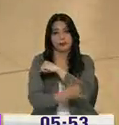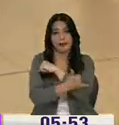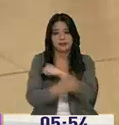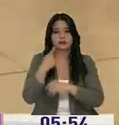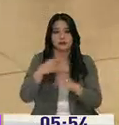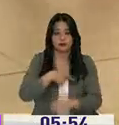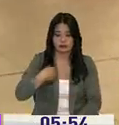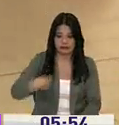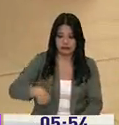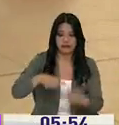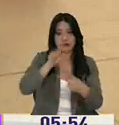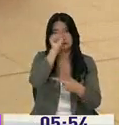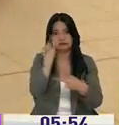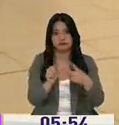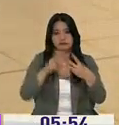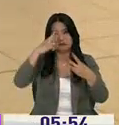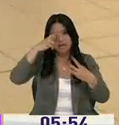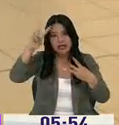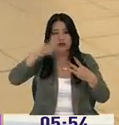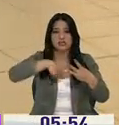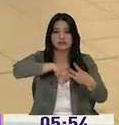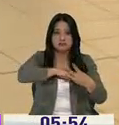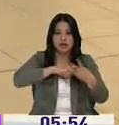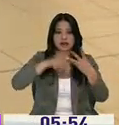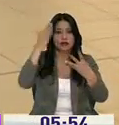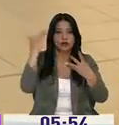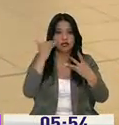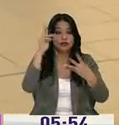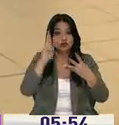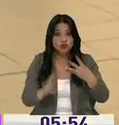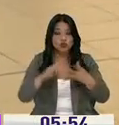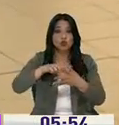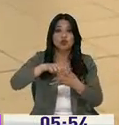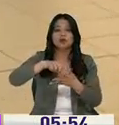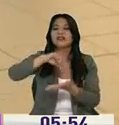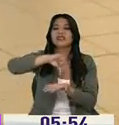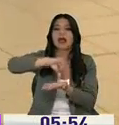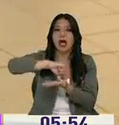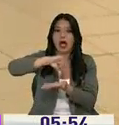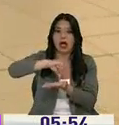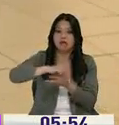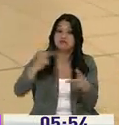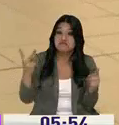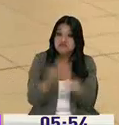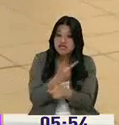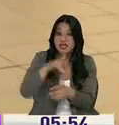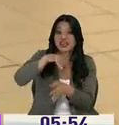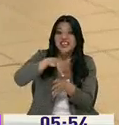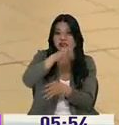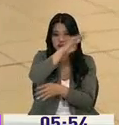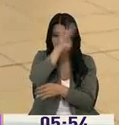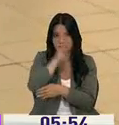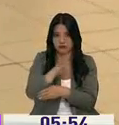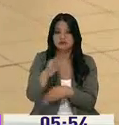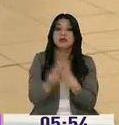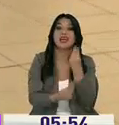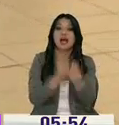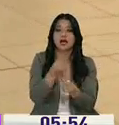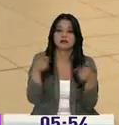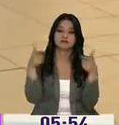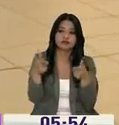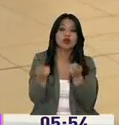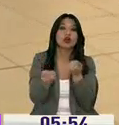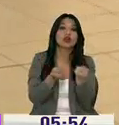China, Italia, México, España, Corea del Sur e Irán, considerados como riesgosos por el Ministerio de Salud Pública, se les realizará un